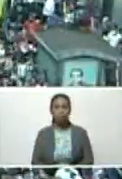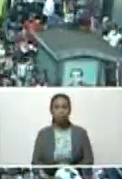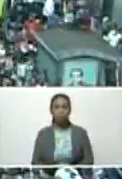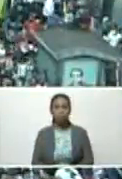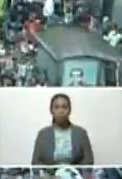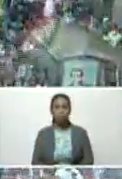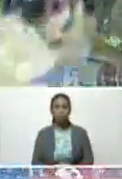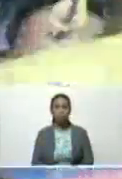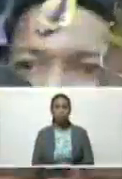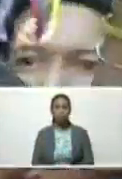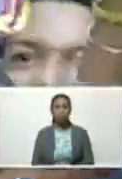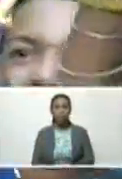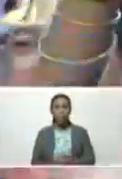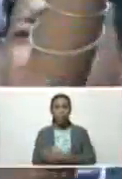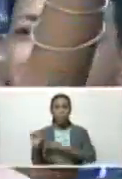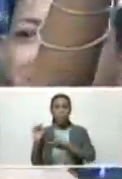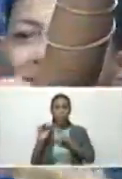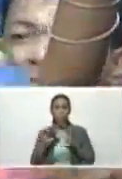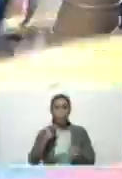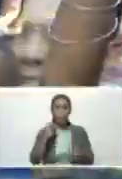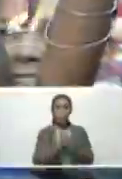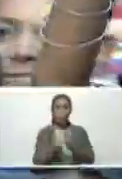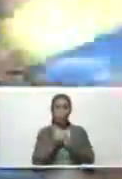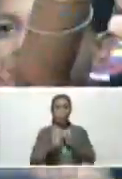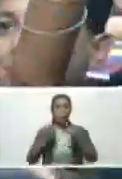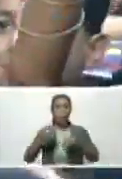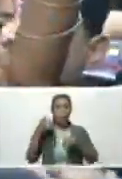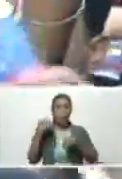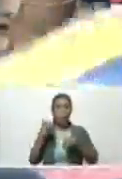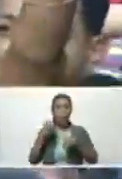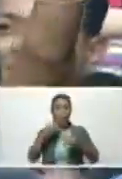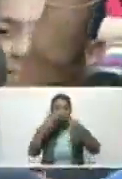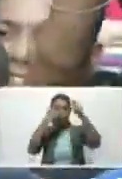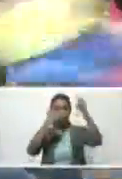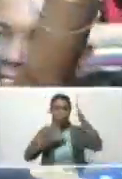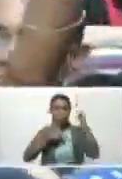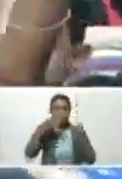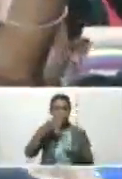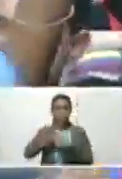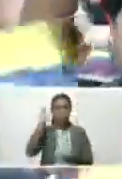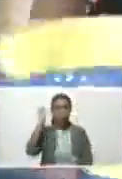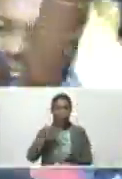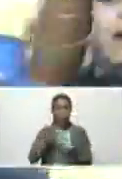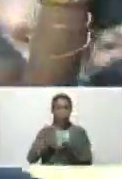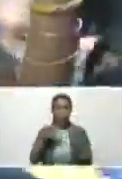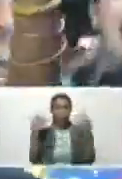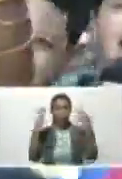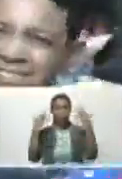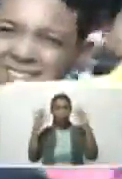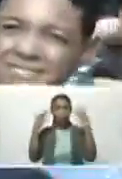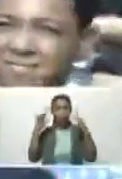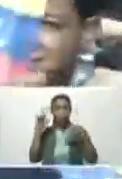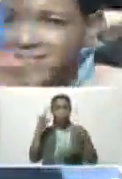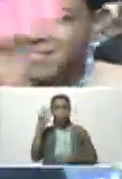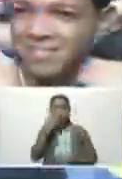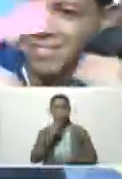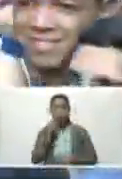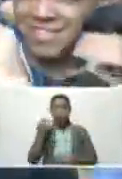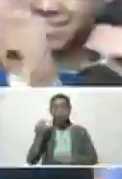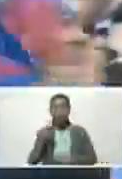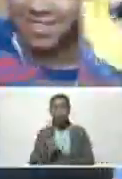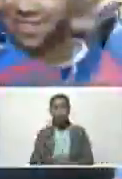la masificación deportiva. Aquí tenemos unos medallistas del estado de Aragua. Vamos a darle un aplauso a estos muchachos medallistas.